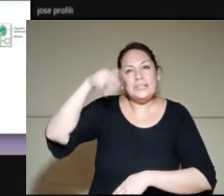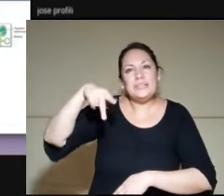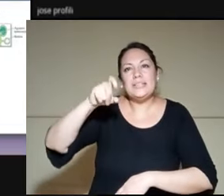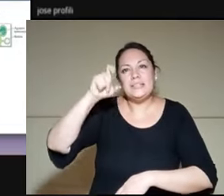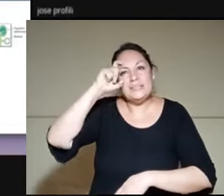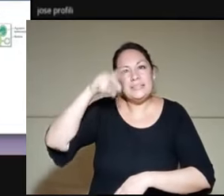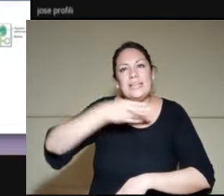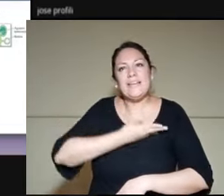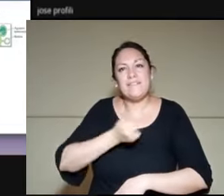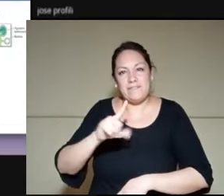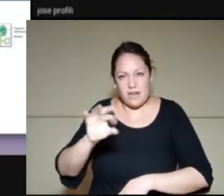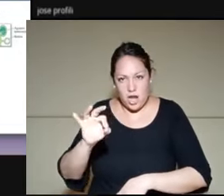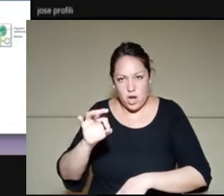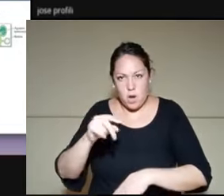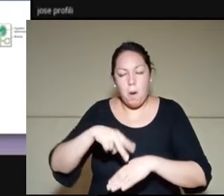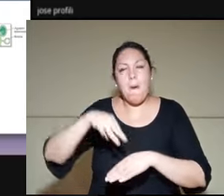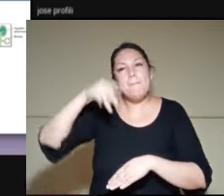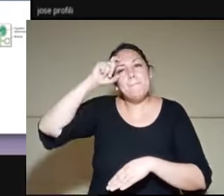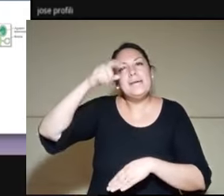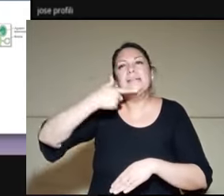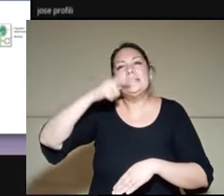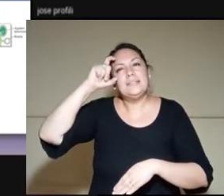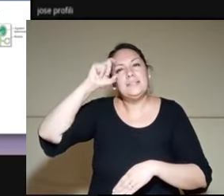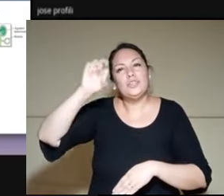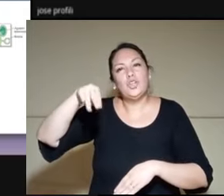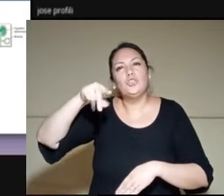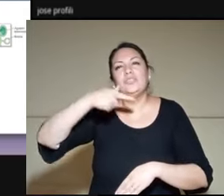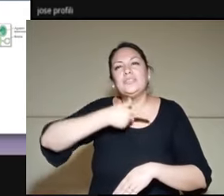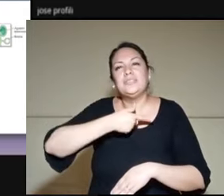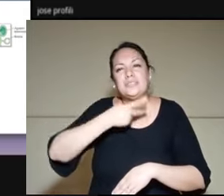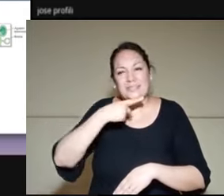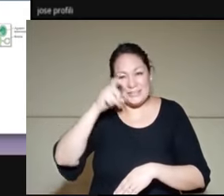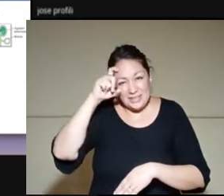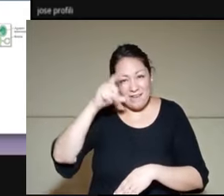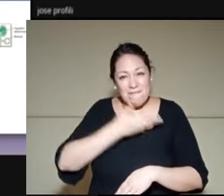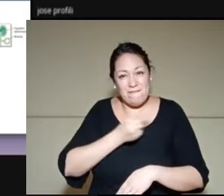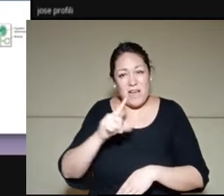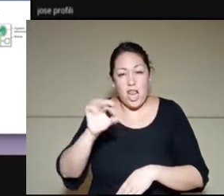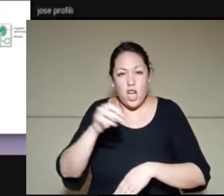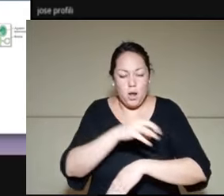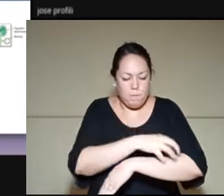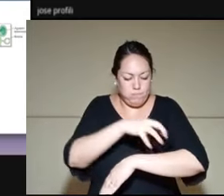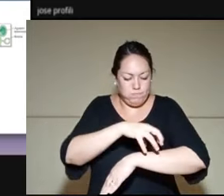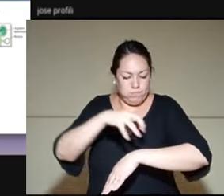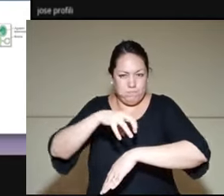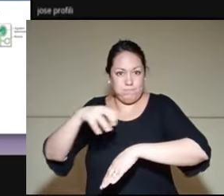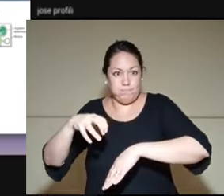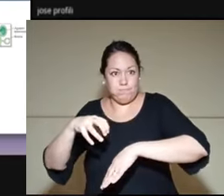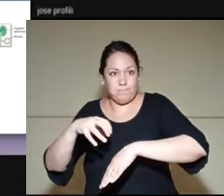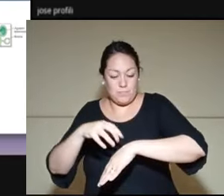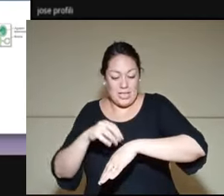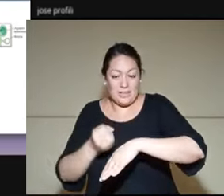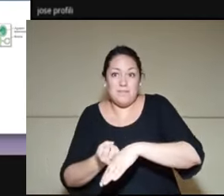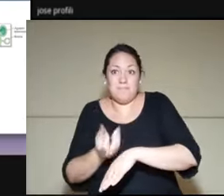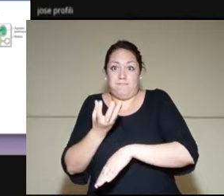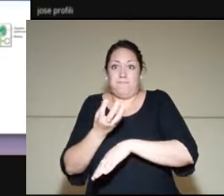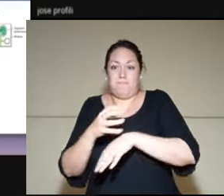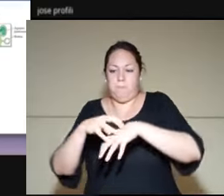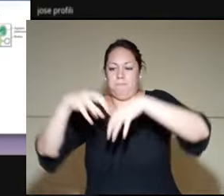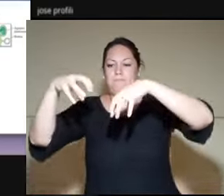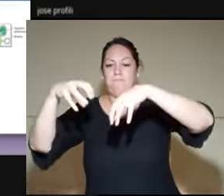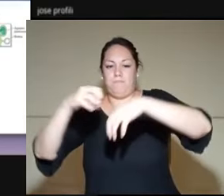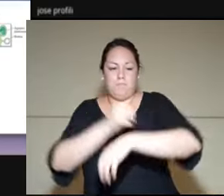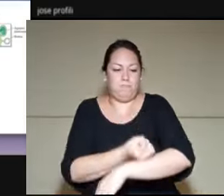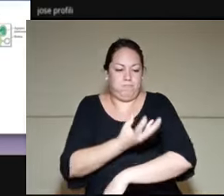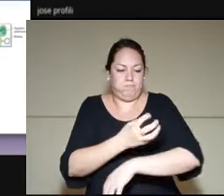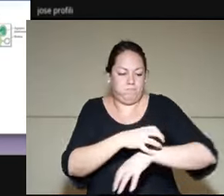prosencéfalo, mesencéfalo y rombencéfalo, se van a empezar a dilatar y van a generar otras vesículas, fíjense, con el tiempo,